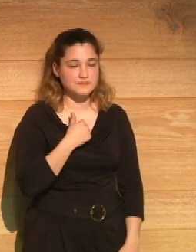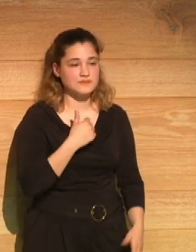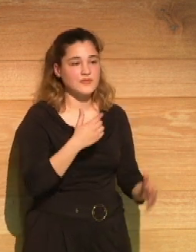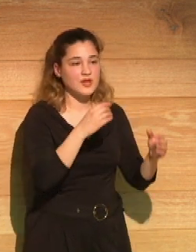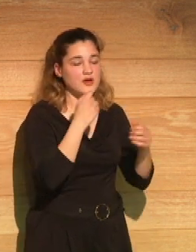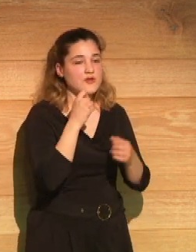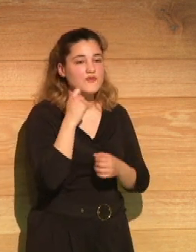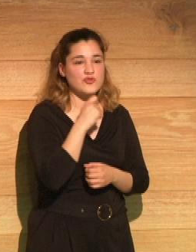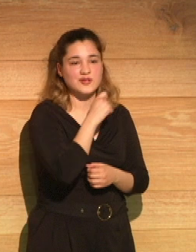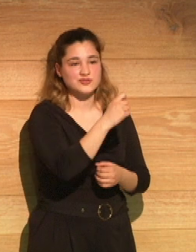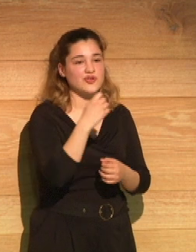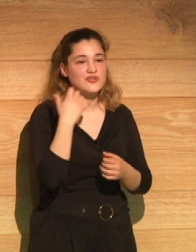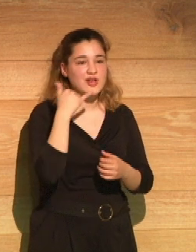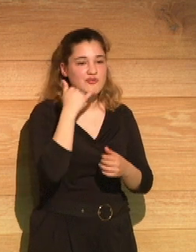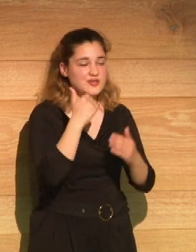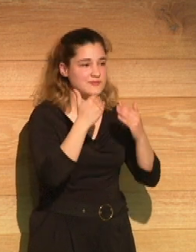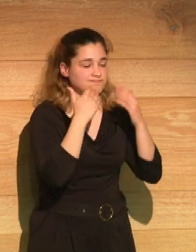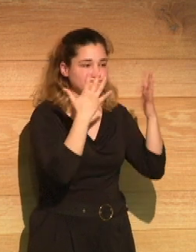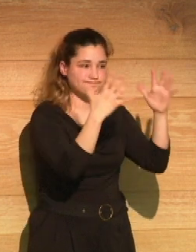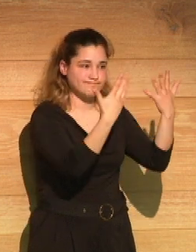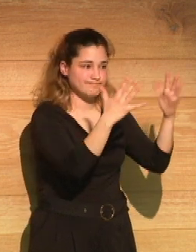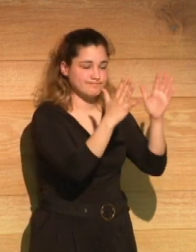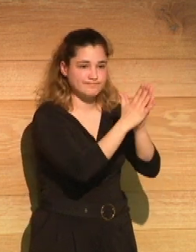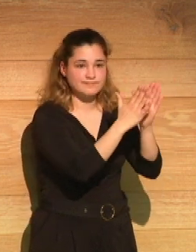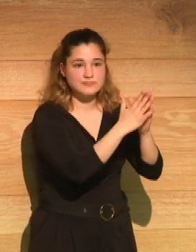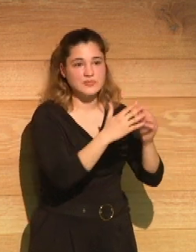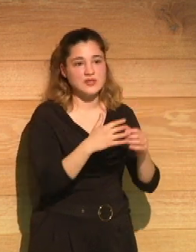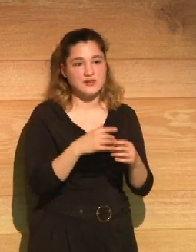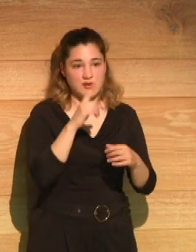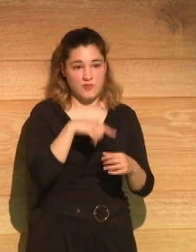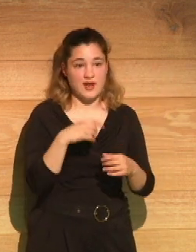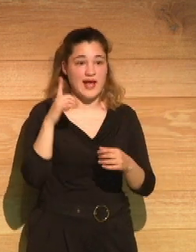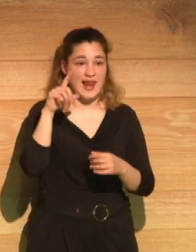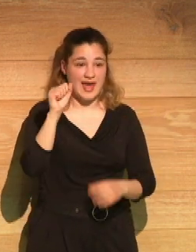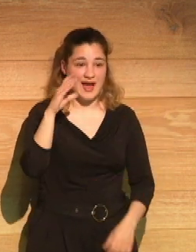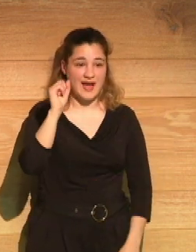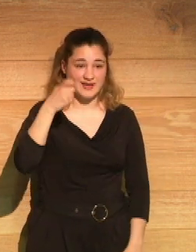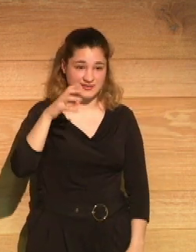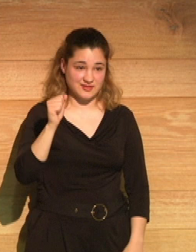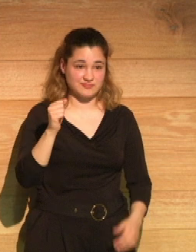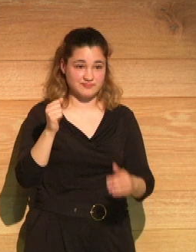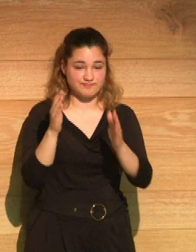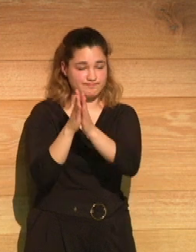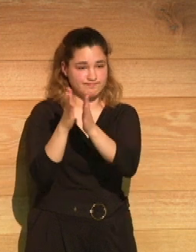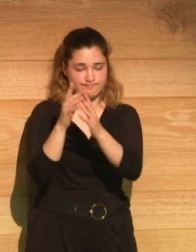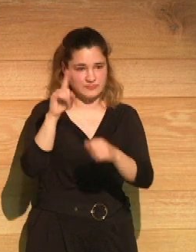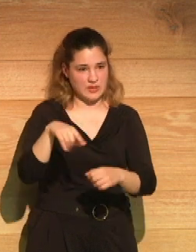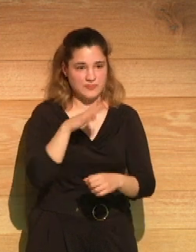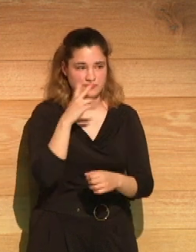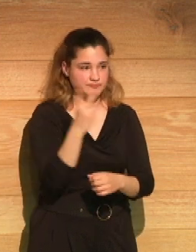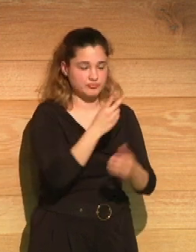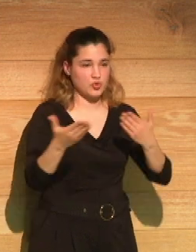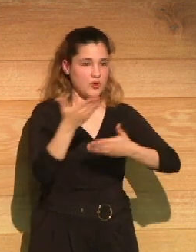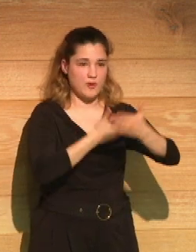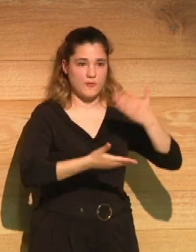a la Fundación Telefónica por todos estos esfuerzos, así como a la Fundación Cultural La Caixa, los cuales son grandes